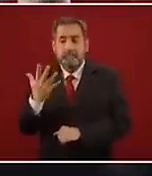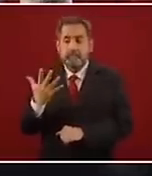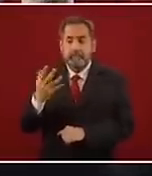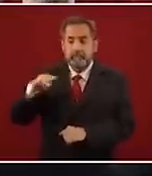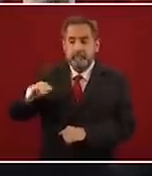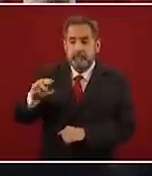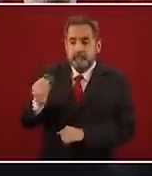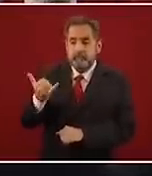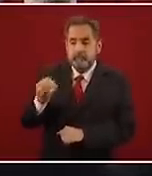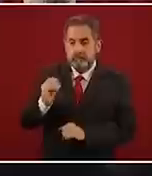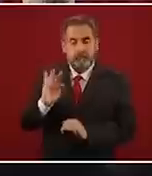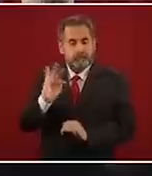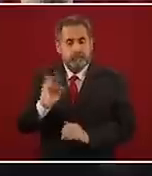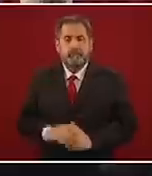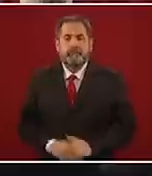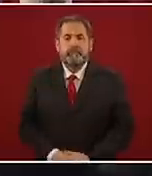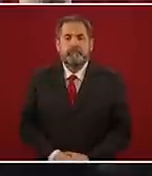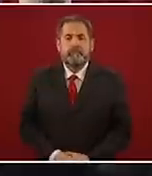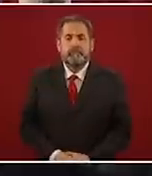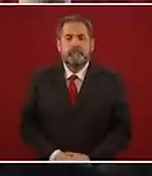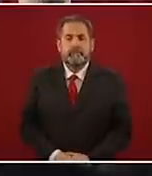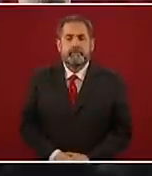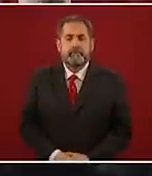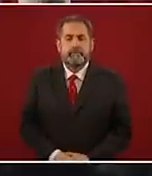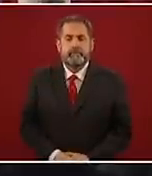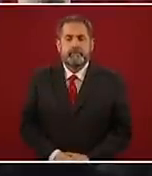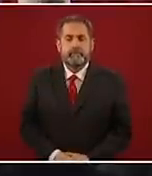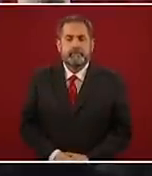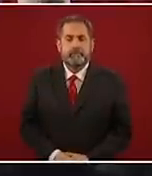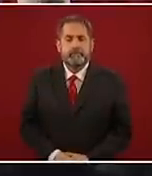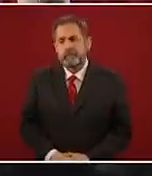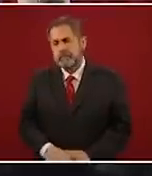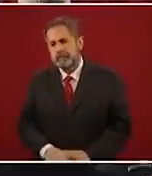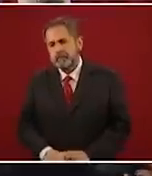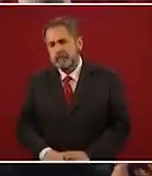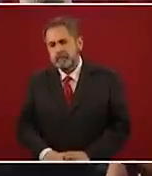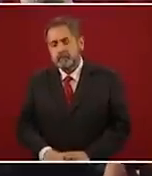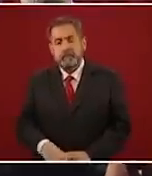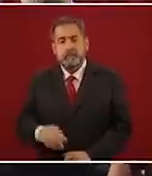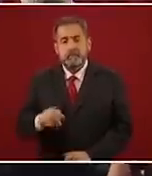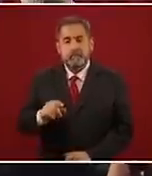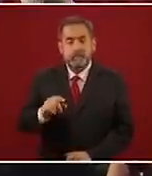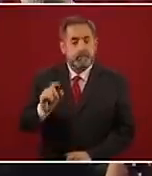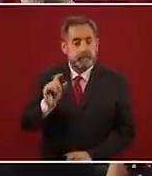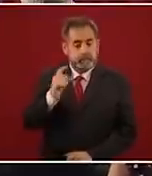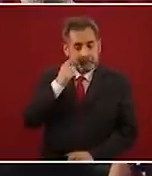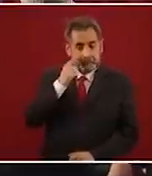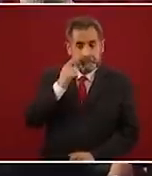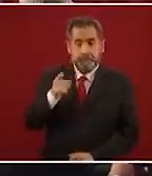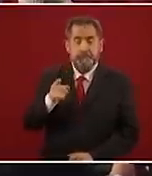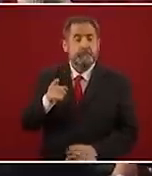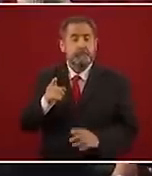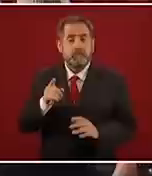mayo. Señor presidente, ¿tiene usted una alternativa, señor presidente? Cuando termine de